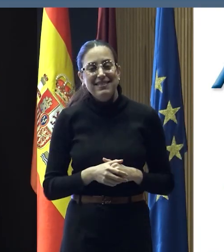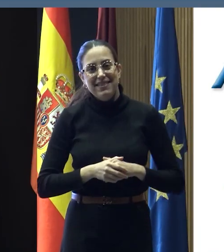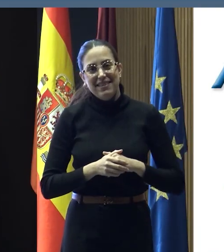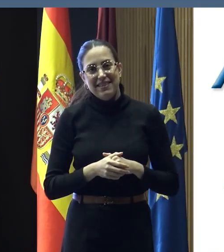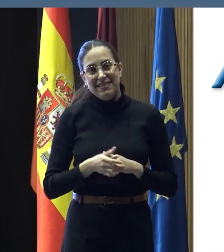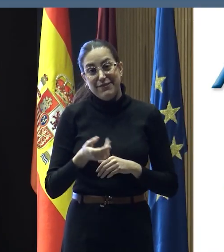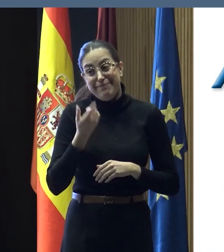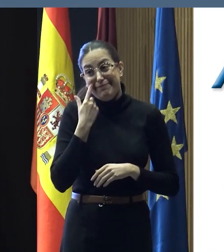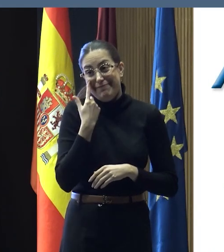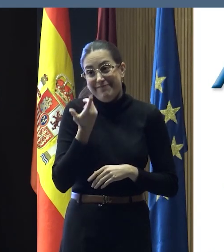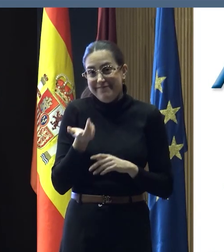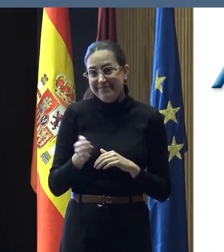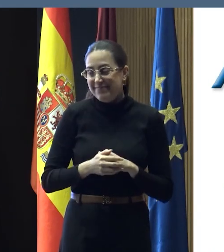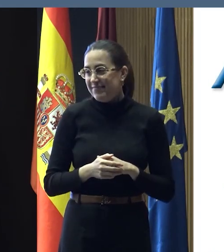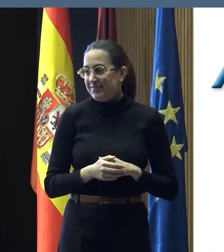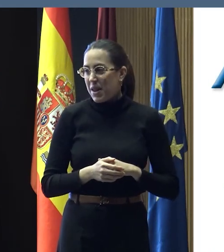A ver,